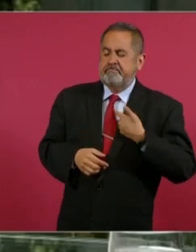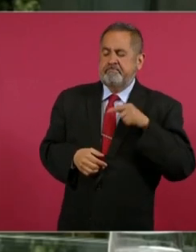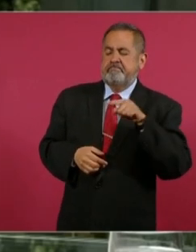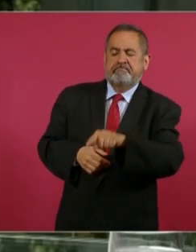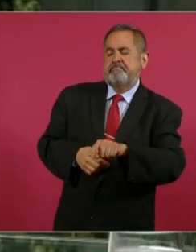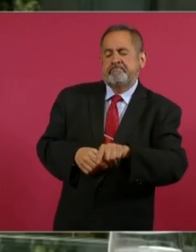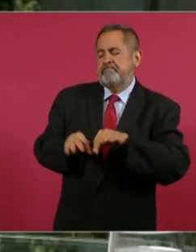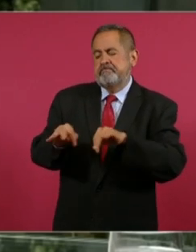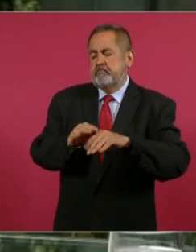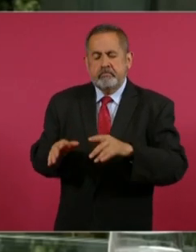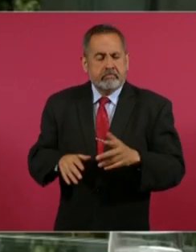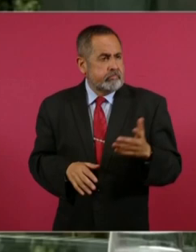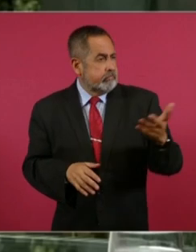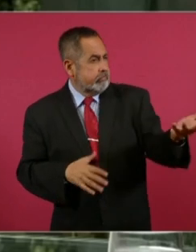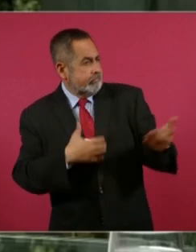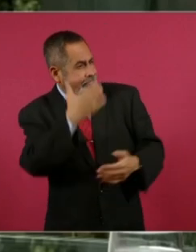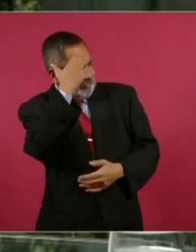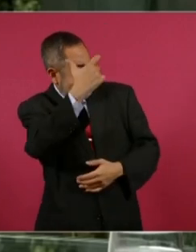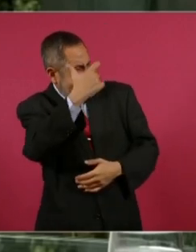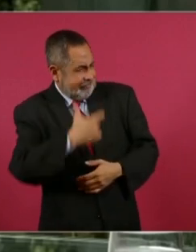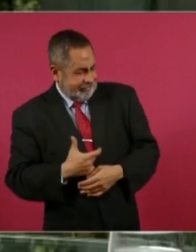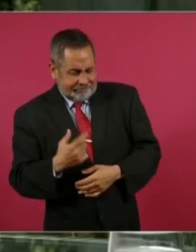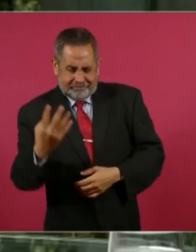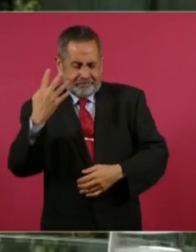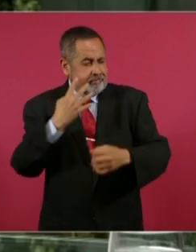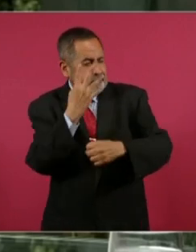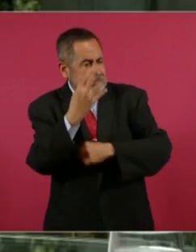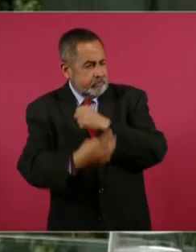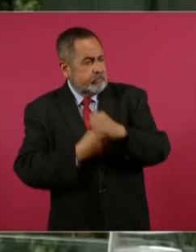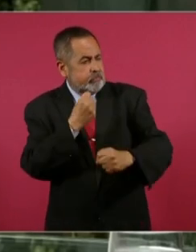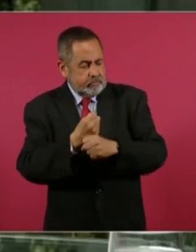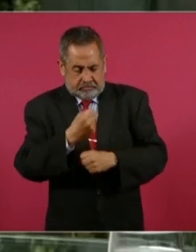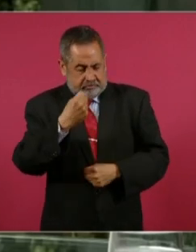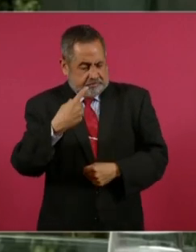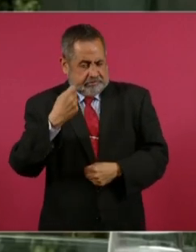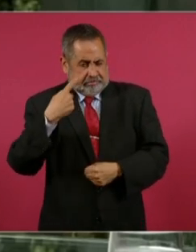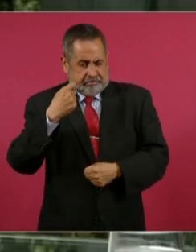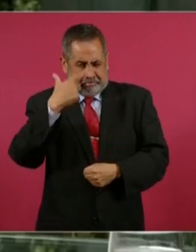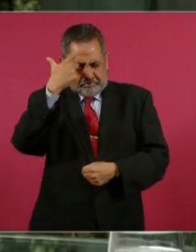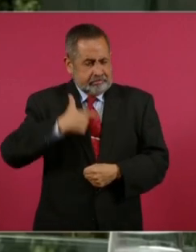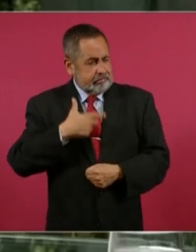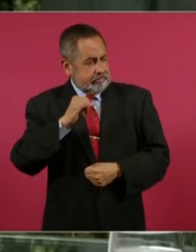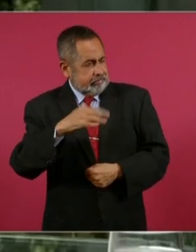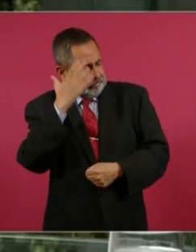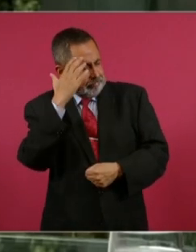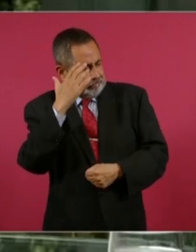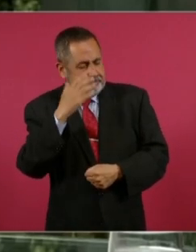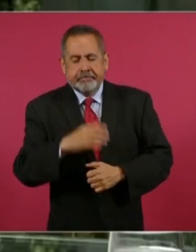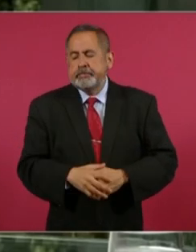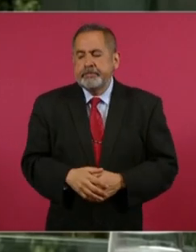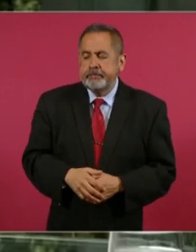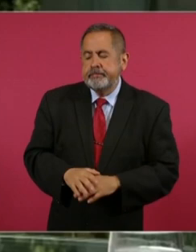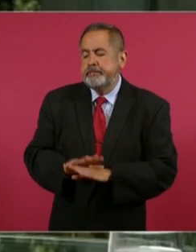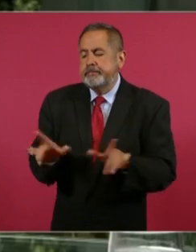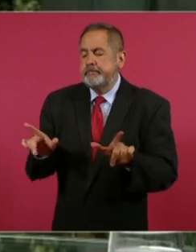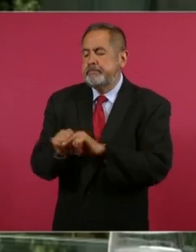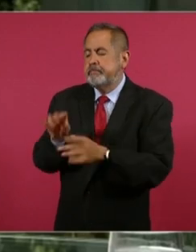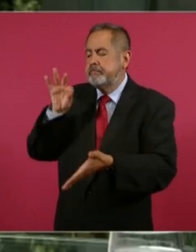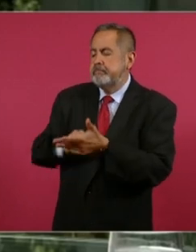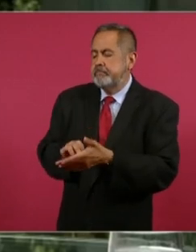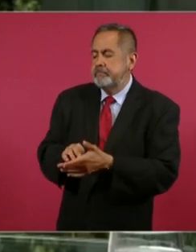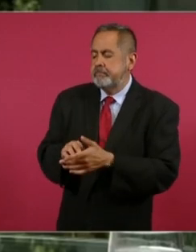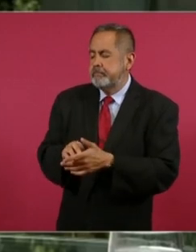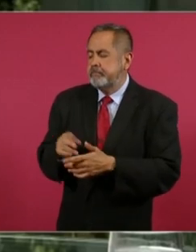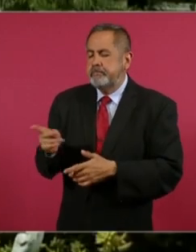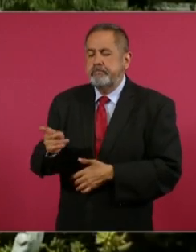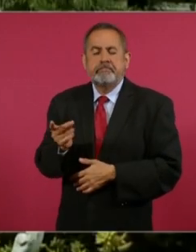Y dije, pero si me conocían desde hace 4 años, que ese es mi estilo. Entonces me dijeron, ya, no me hagas más